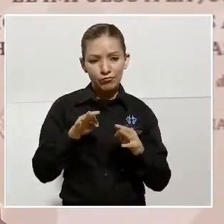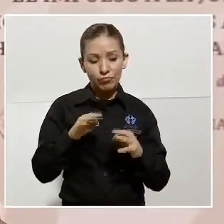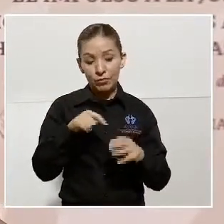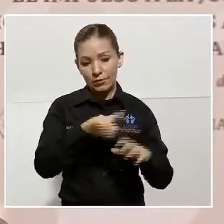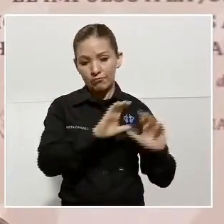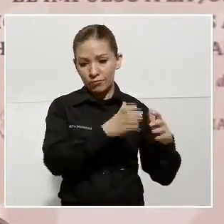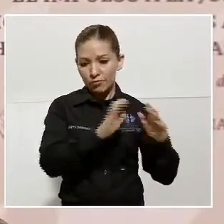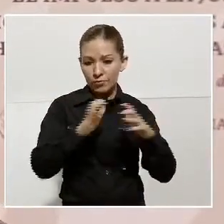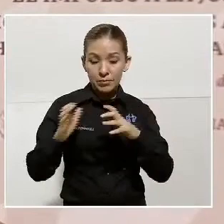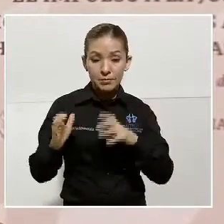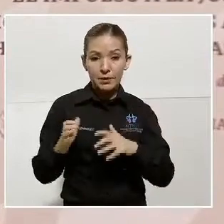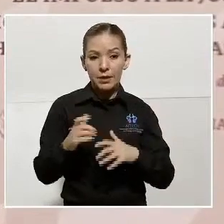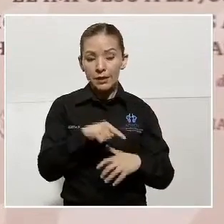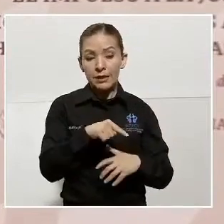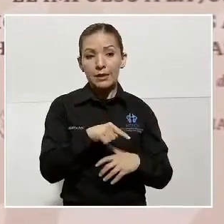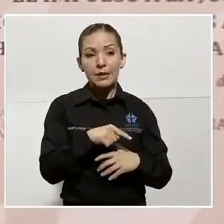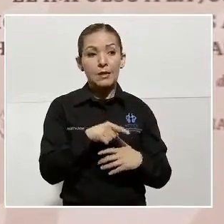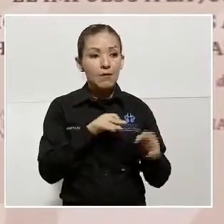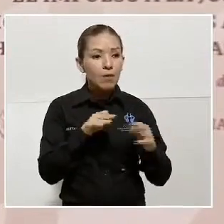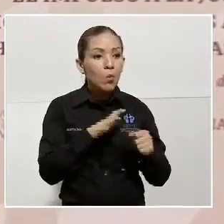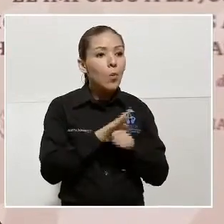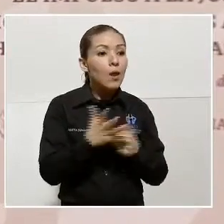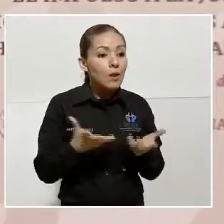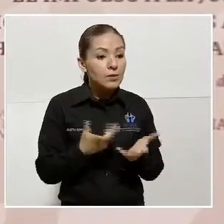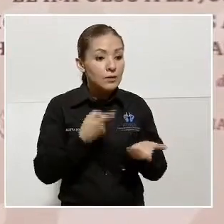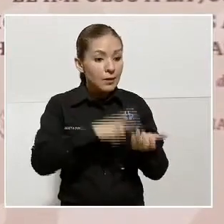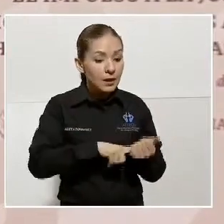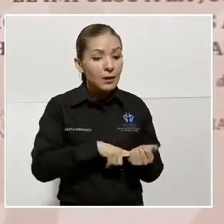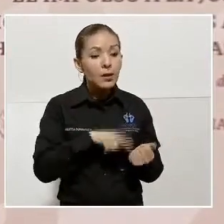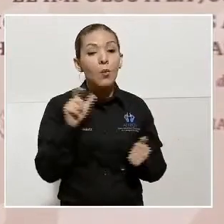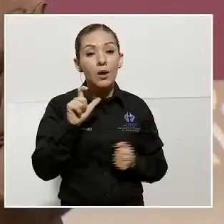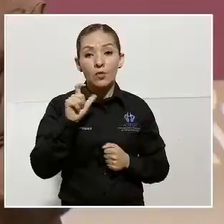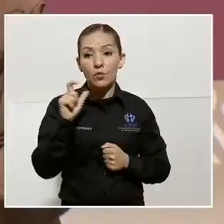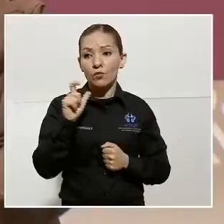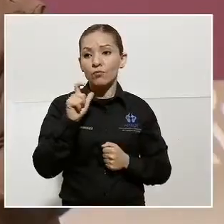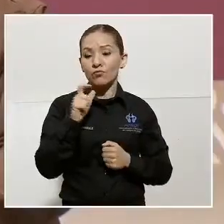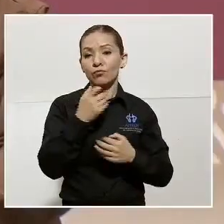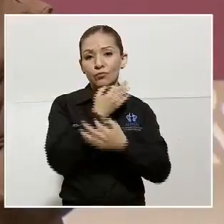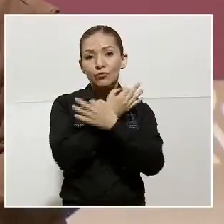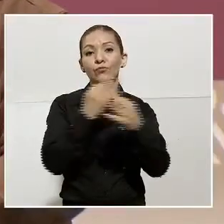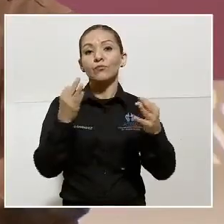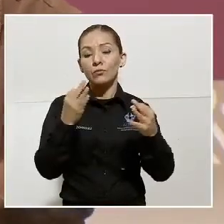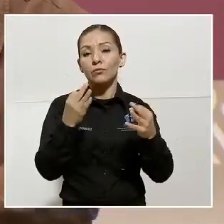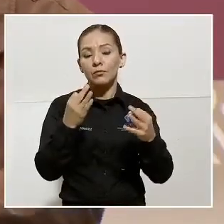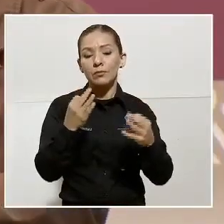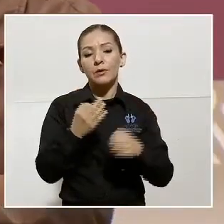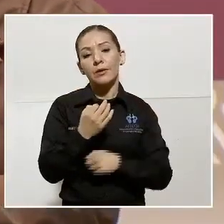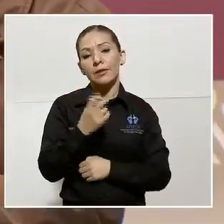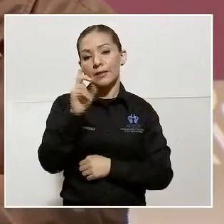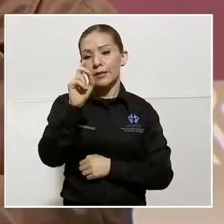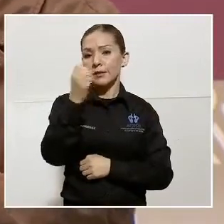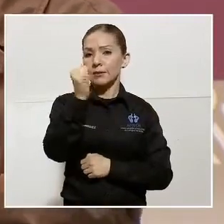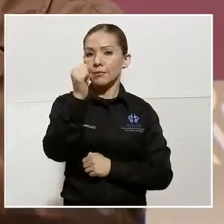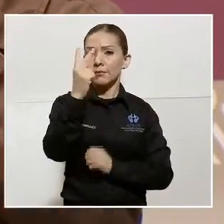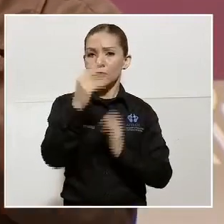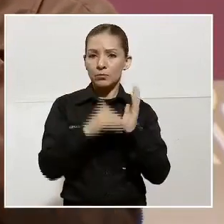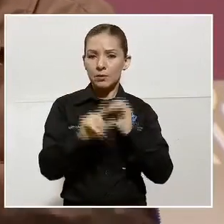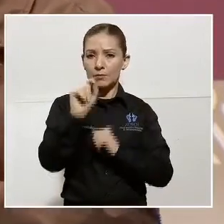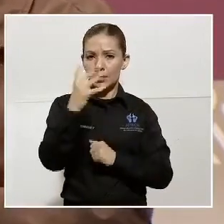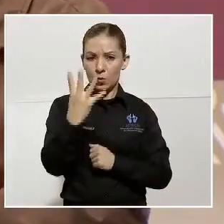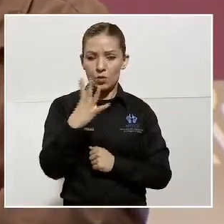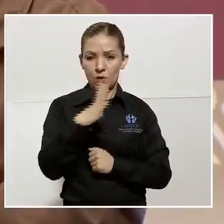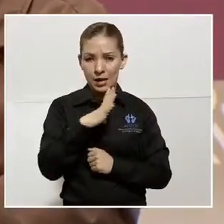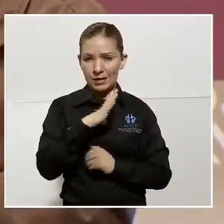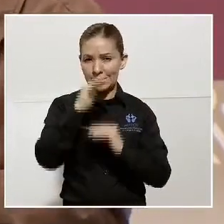darse a conocer a más tarde el 30 de septiembre de 2024. Se ha fijado